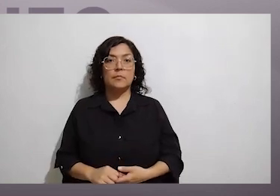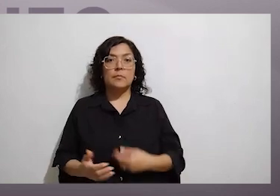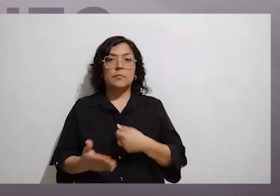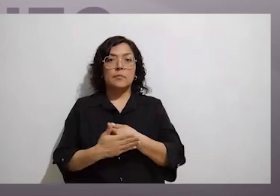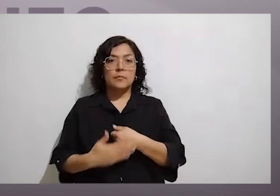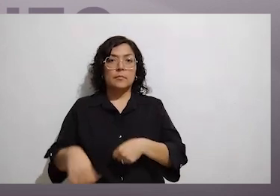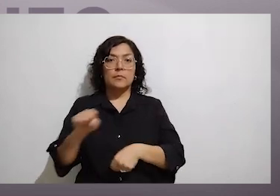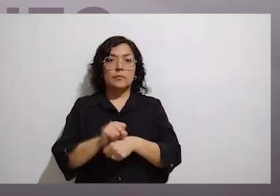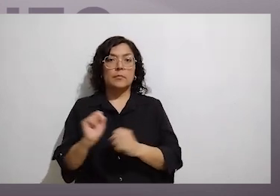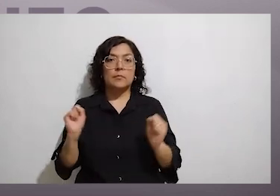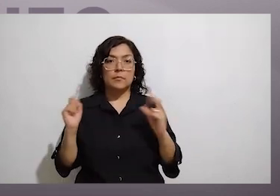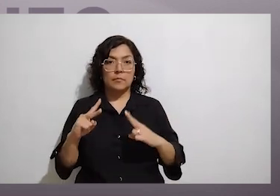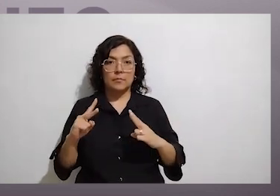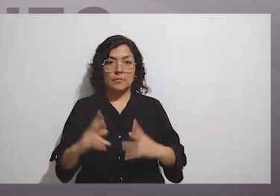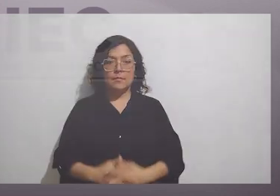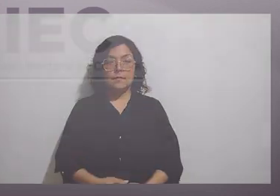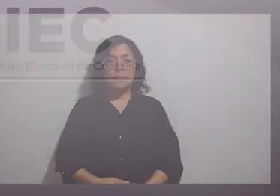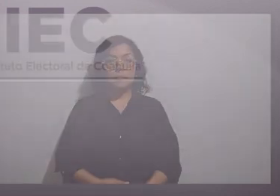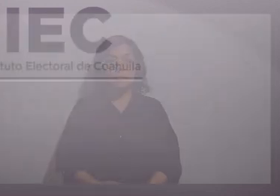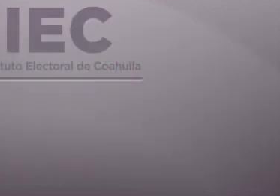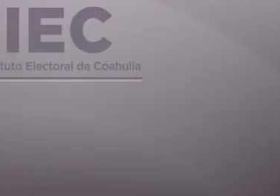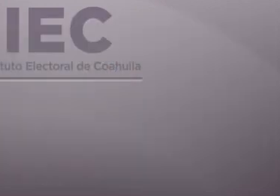Nos escuchamos en nuestra próxima emisión.